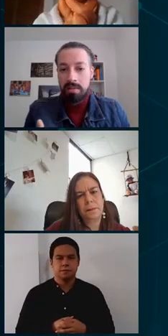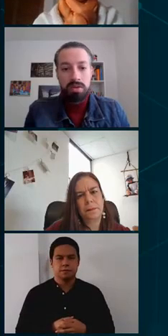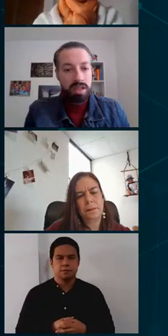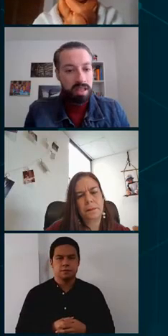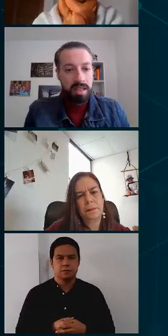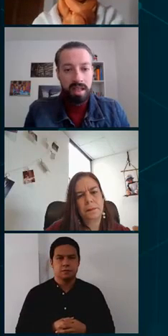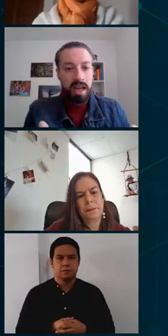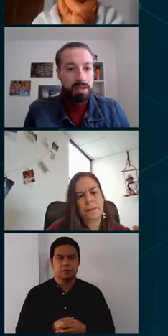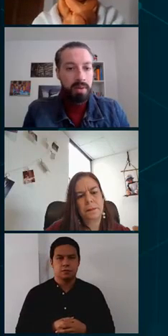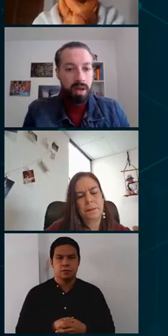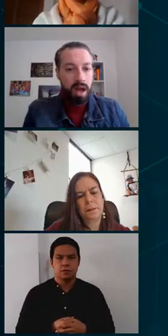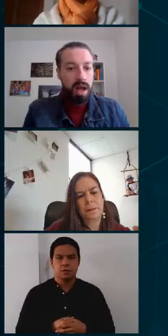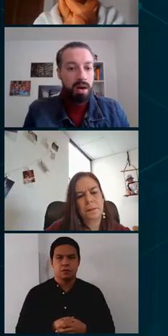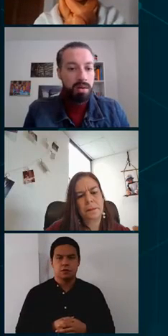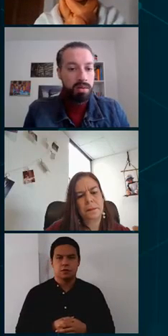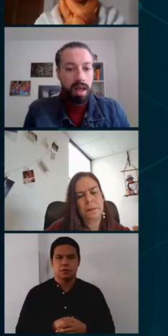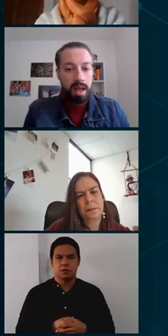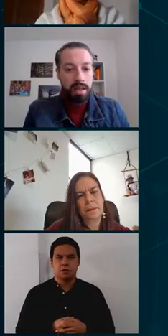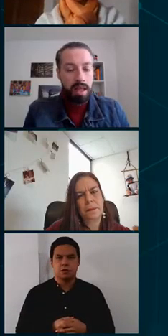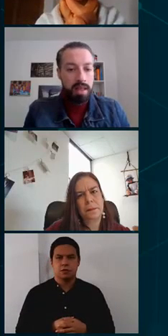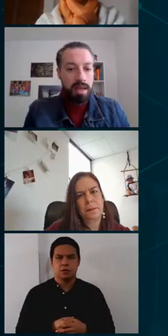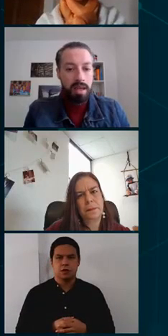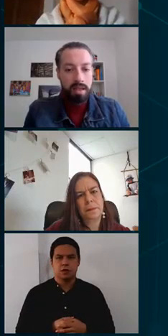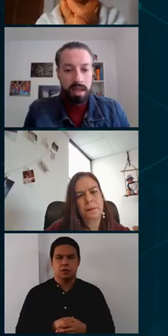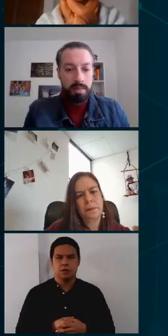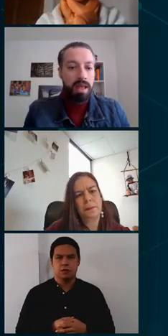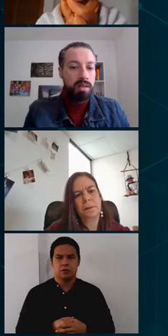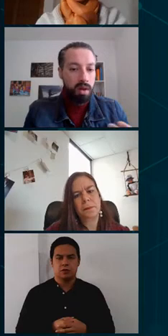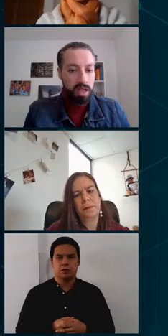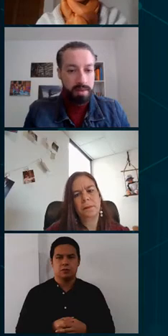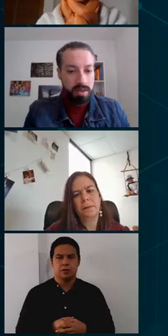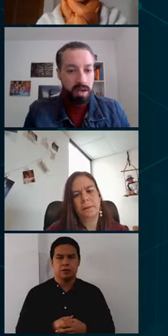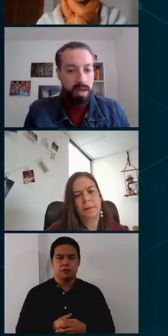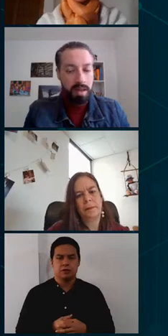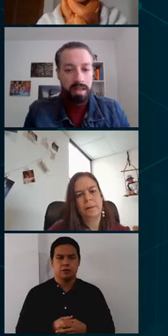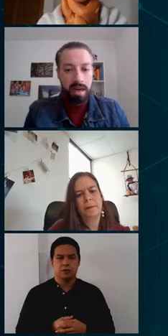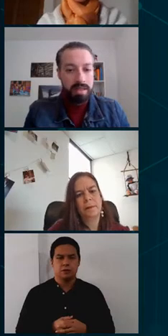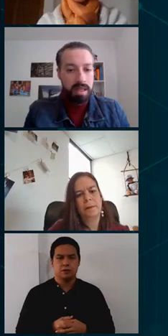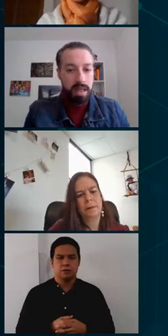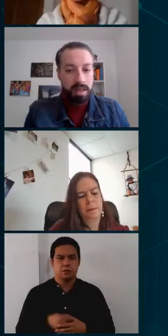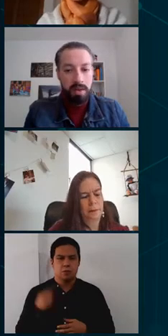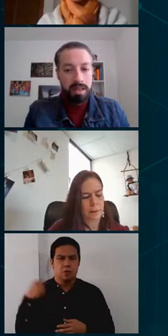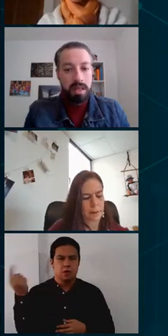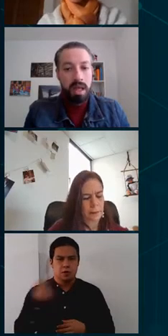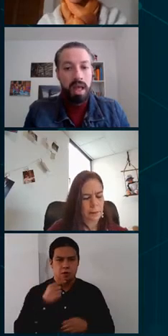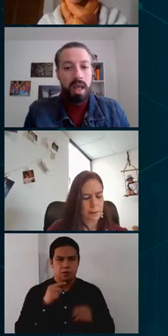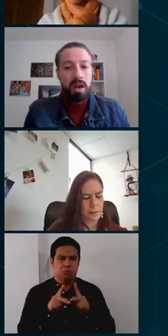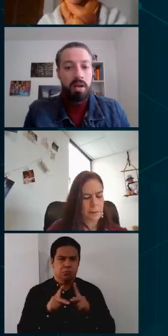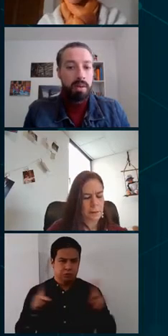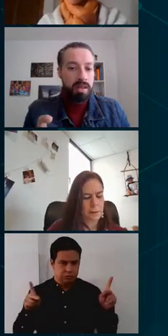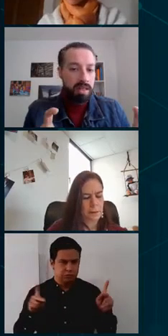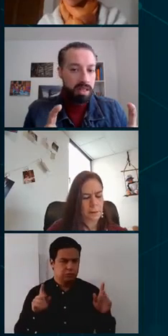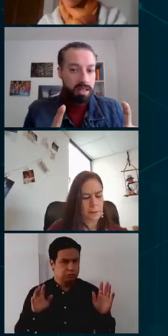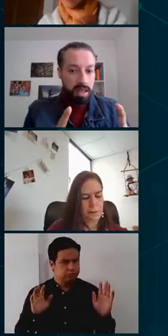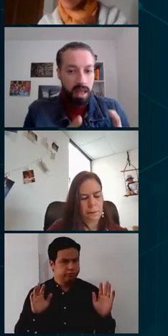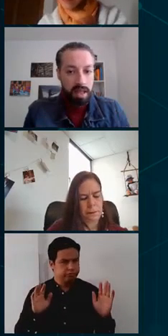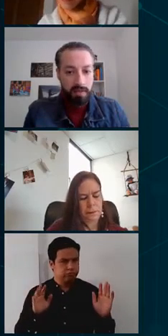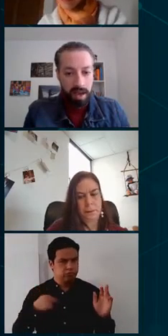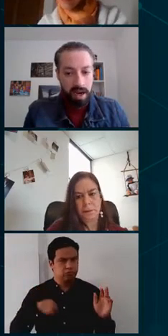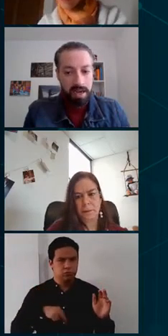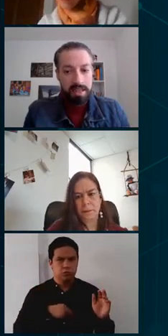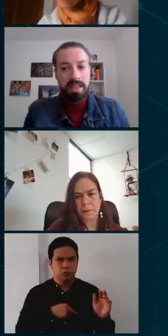Podemos tener muchas necesidades por cada una del segmento de las personas representativas. Lo importante